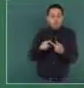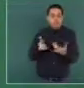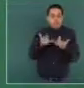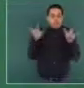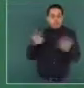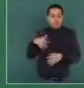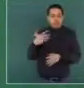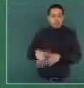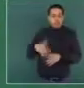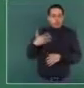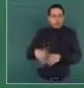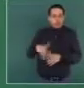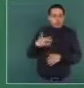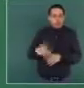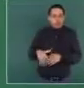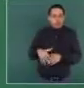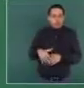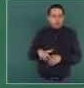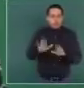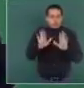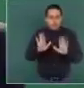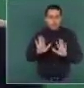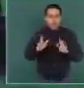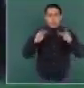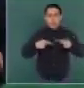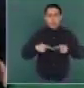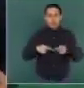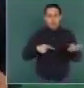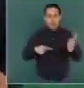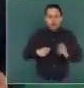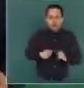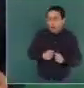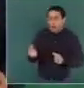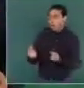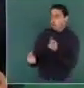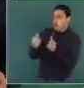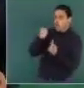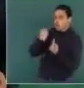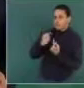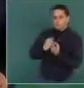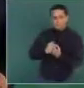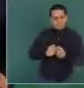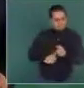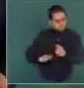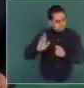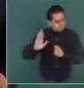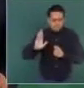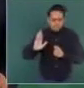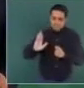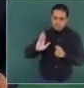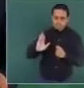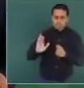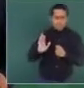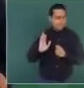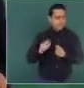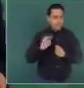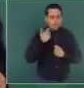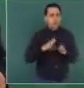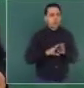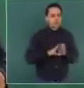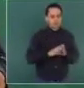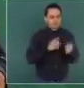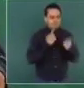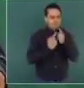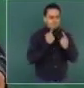Pues entonces nuestros adversarios buscan equiparar las cosas, y decir